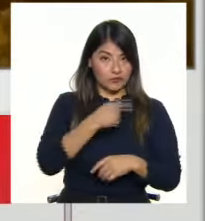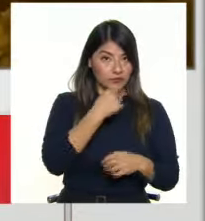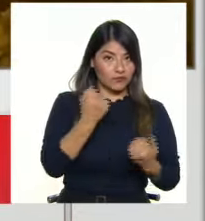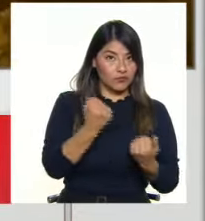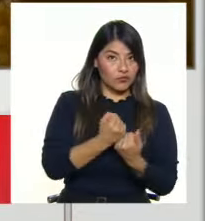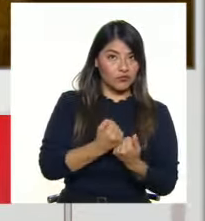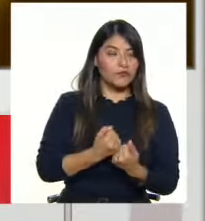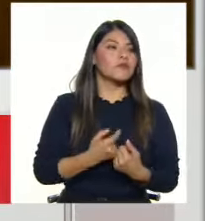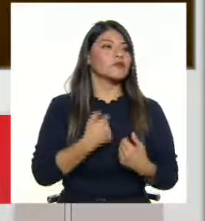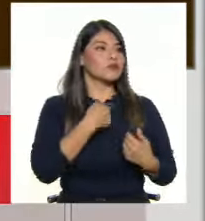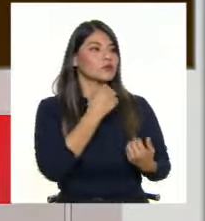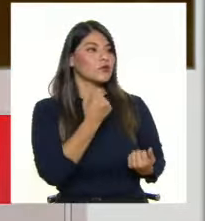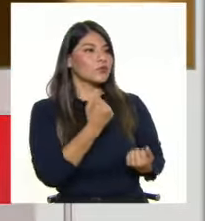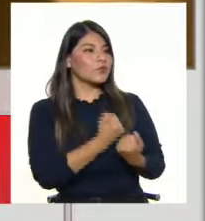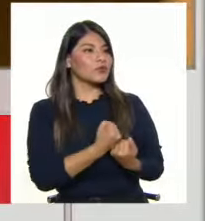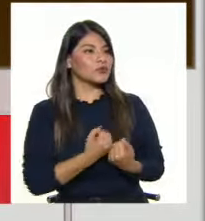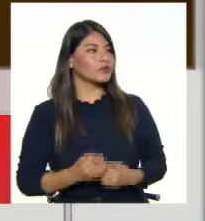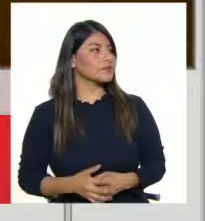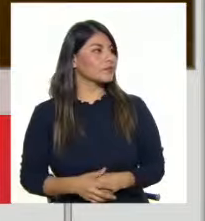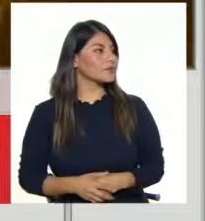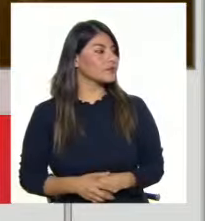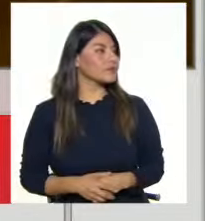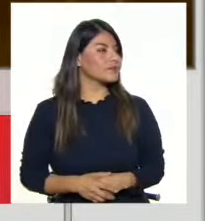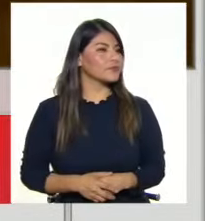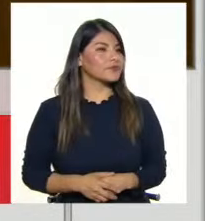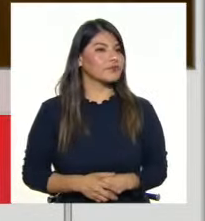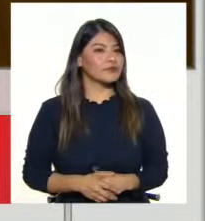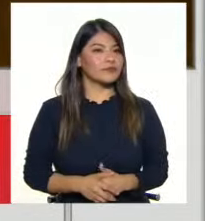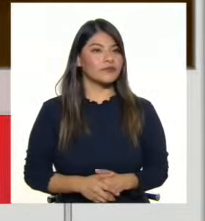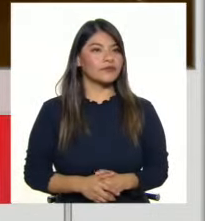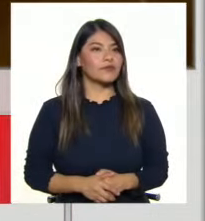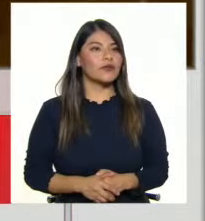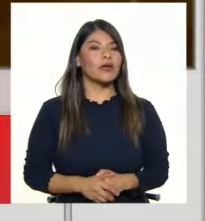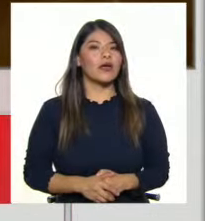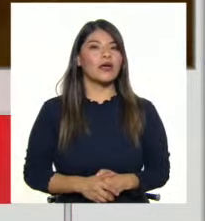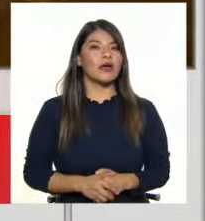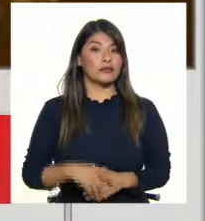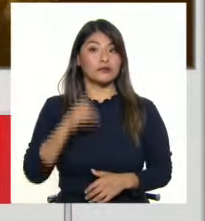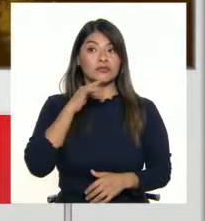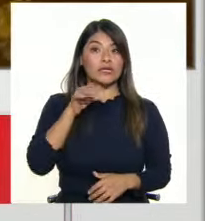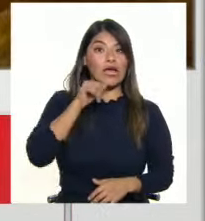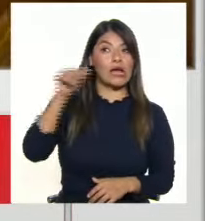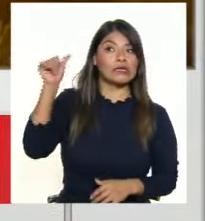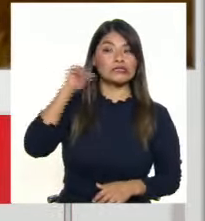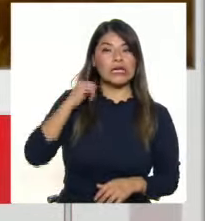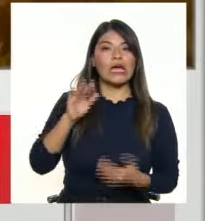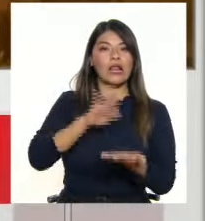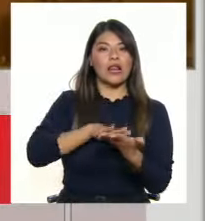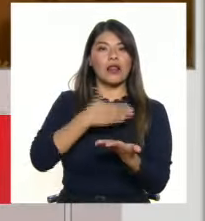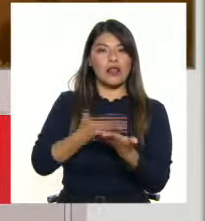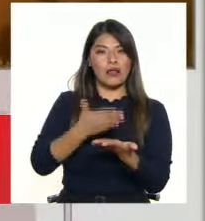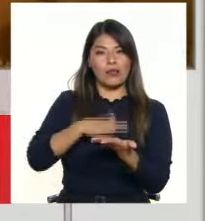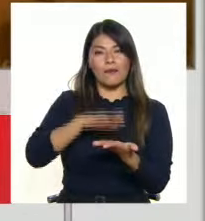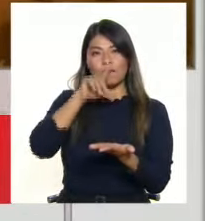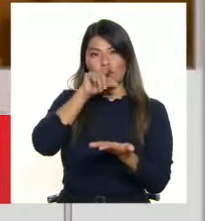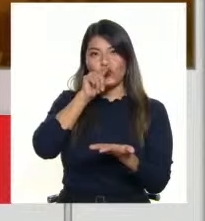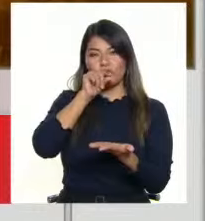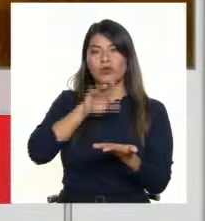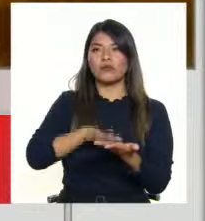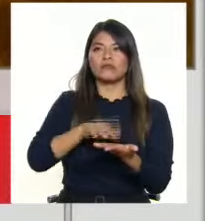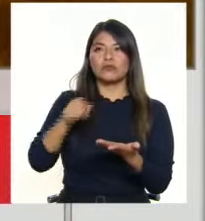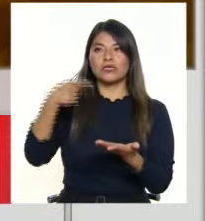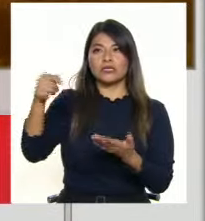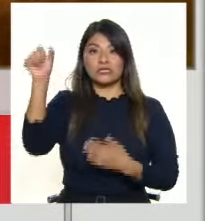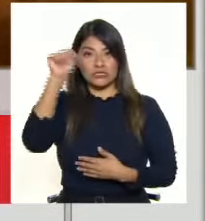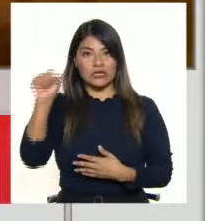Claro, también estoy pidiendo apoyo. El día de ayer y el día de hoy hemos hecho una actividad, una apoyada, y este sábado también vamos a hacer otra, ya un